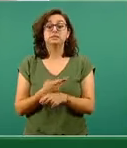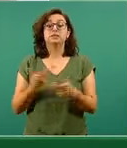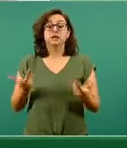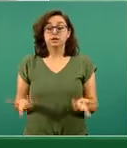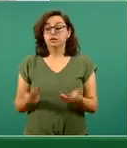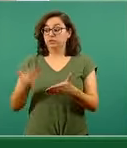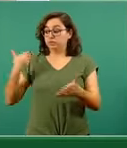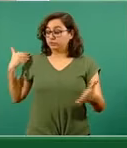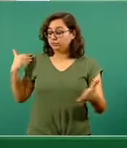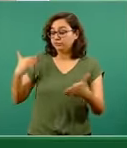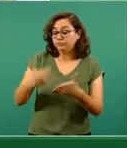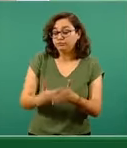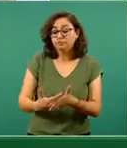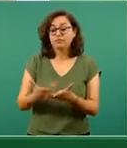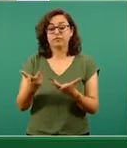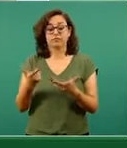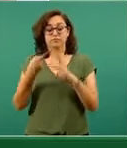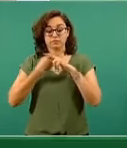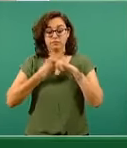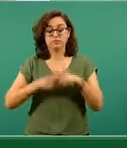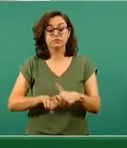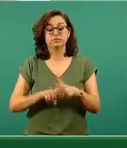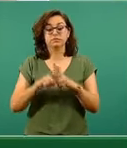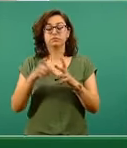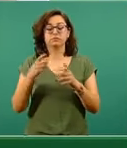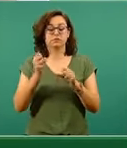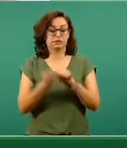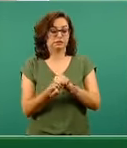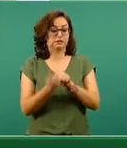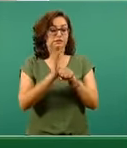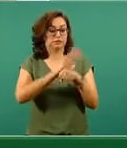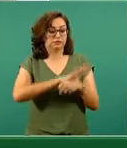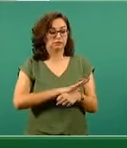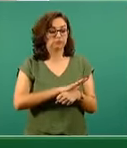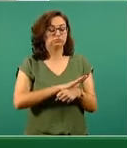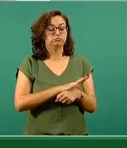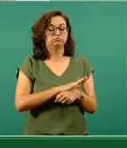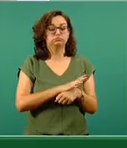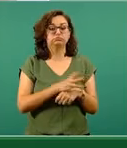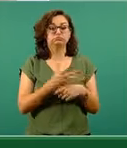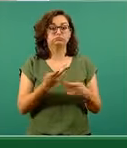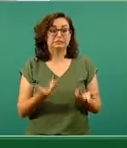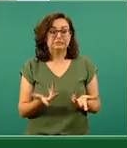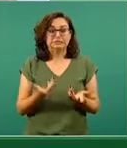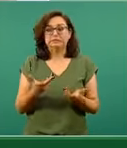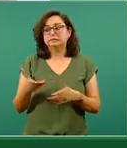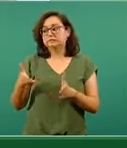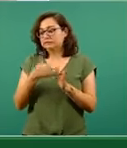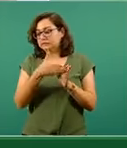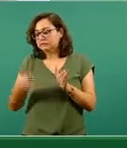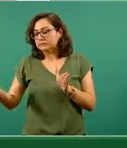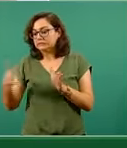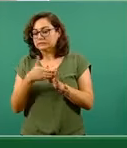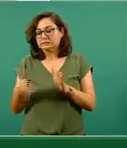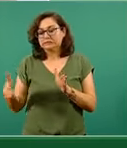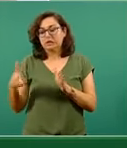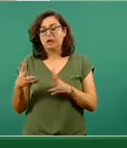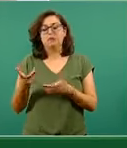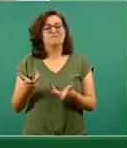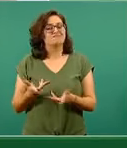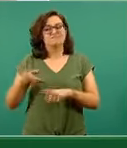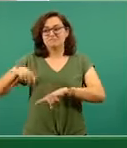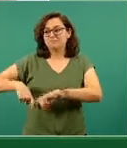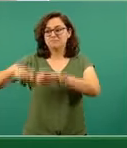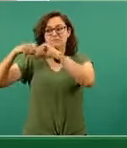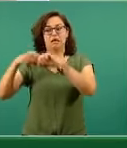de procuración de órganos y tejidos y trasplantes, después de que el año antepasado habíamos llegado a hacer 401 trasplantes, la tasa más